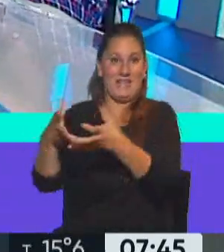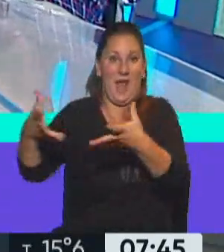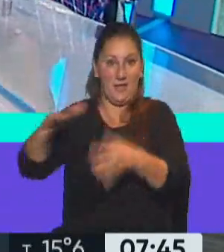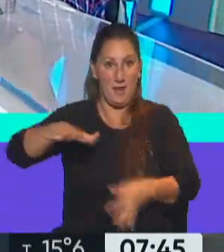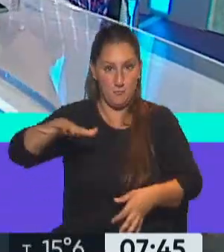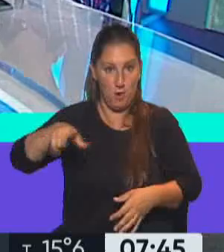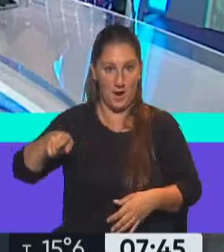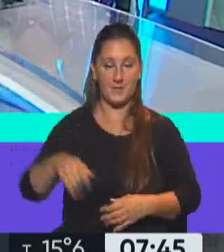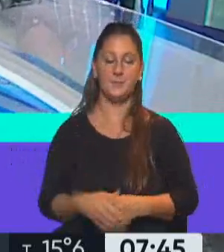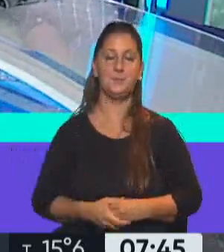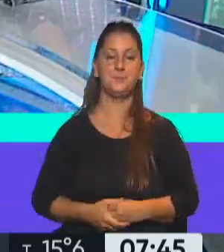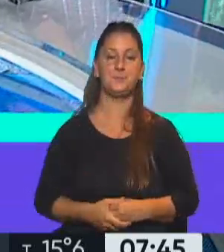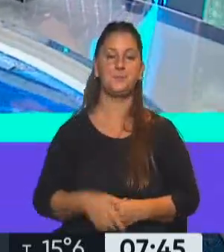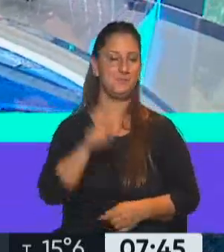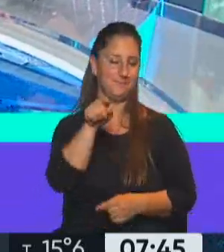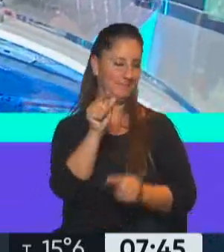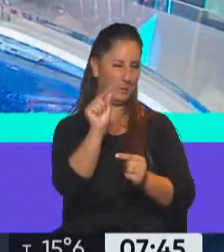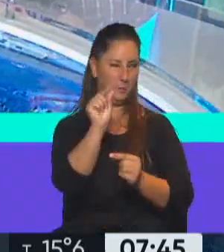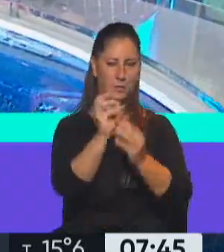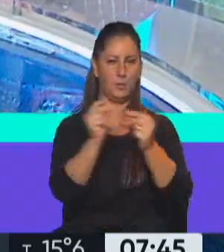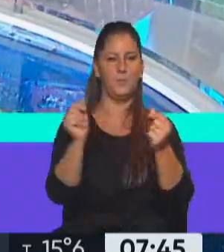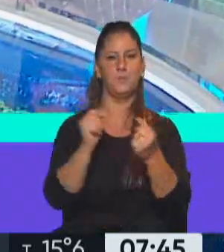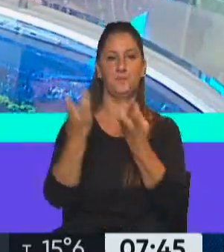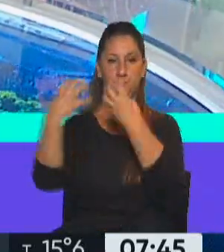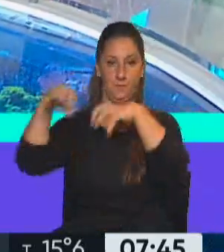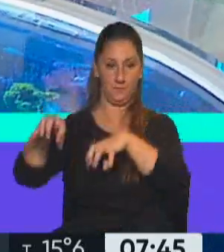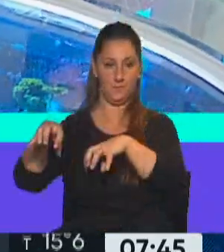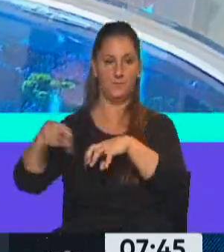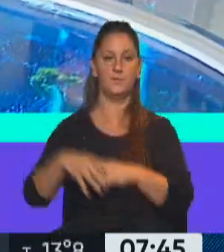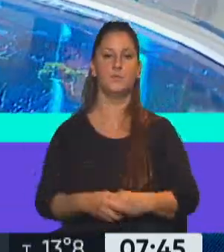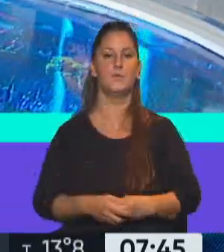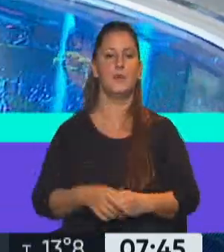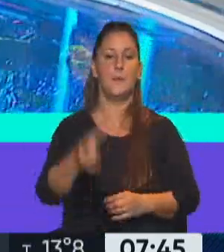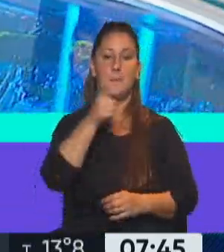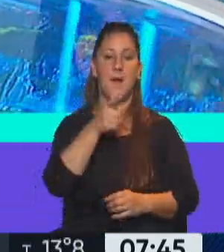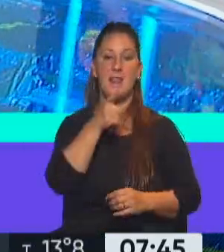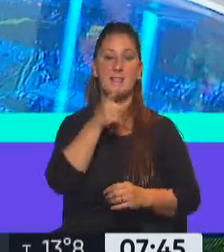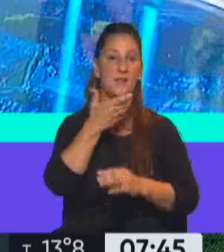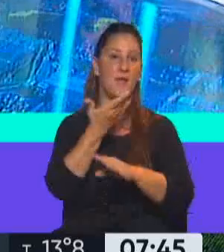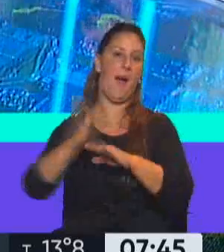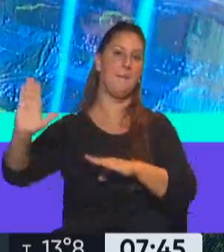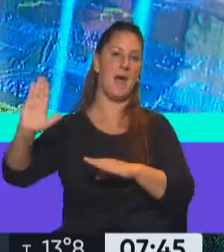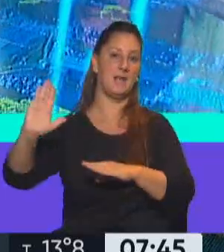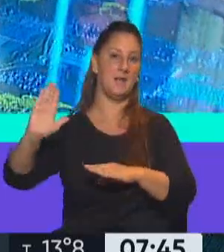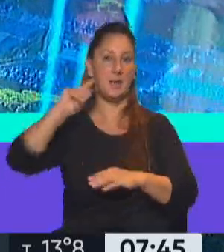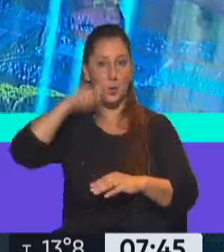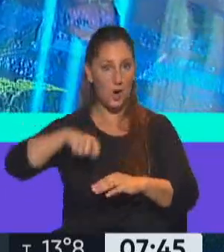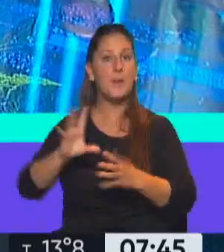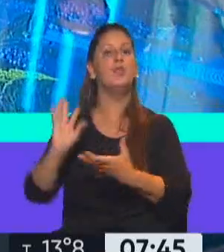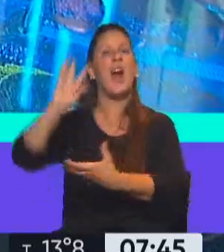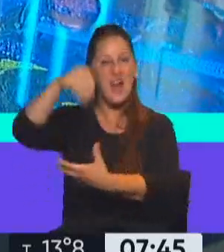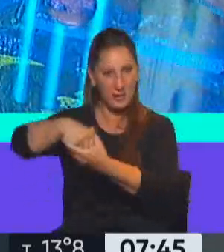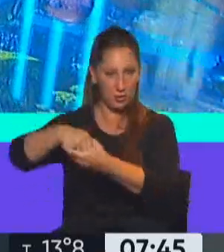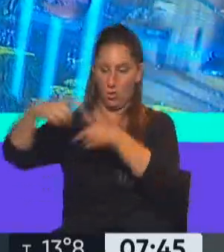Vos hacías mención, y ya estamos terminando, a estas dos provincias, Ignacio, y parecería que están fuera de Ucrania, pero están dentro de Ucrania, ¿no? Para que la gente entienda,